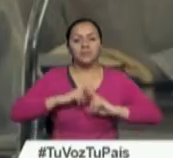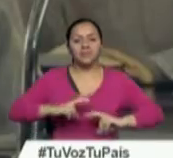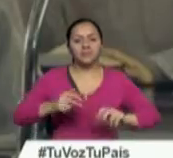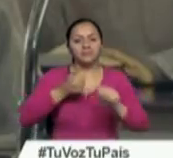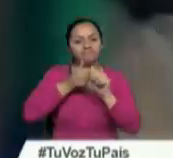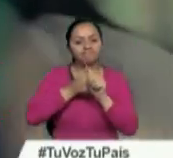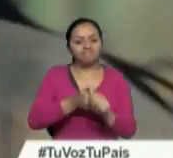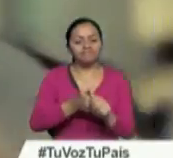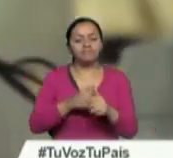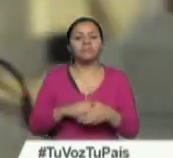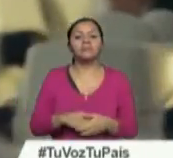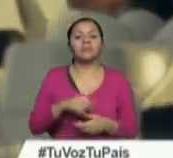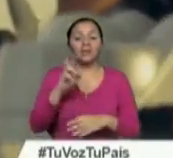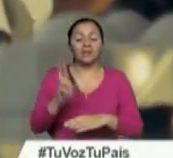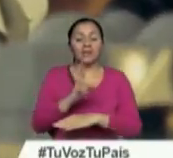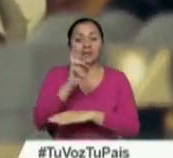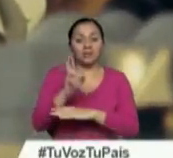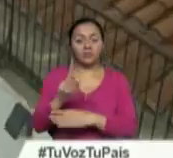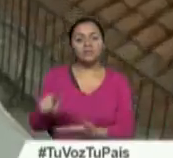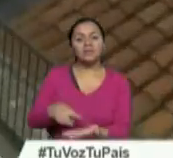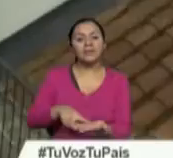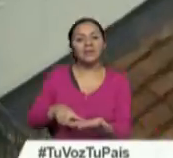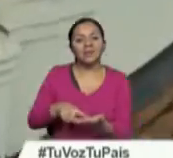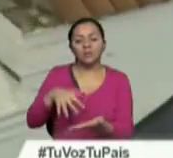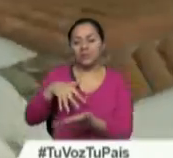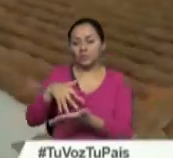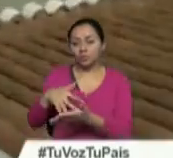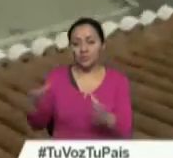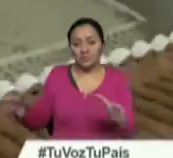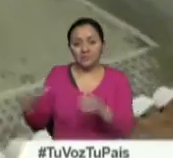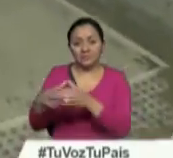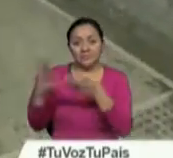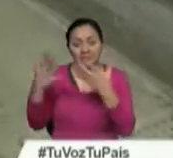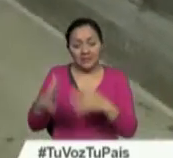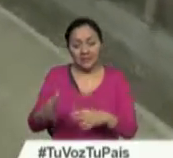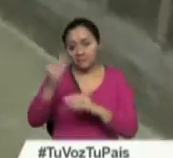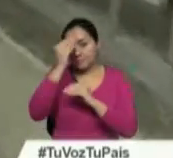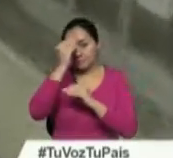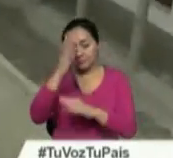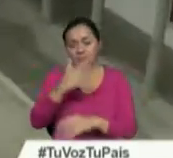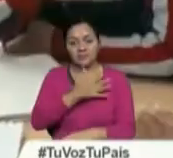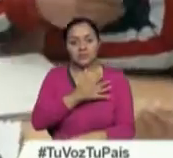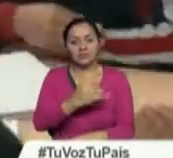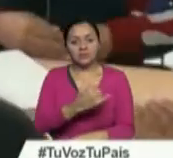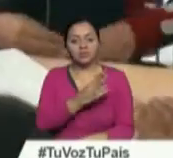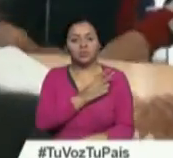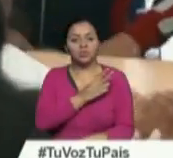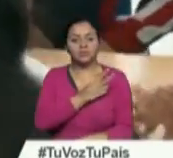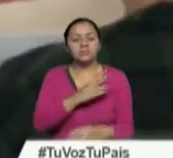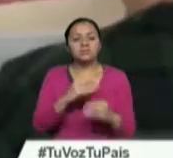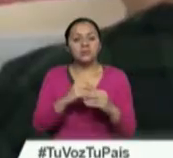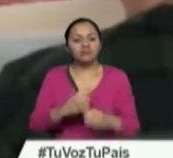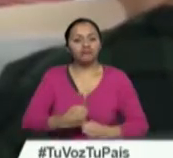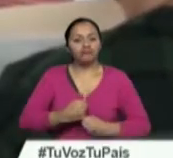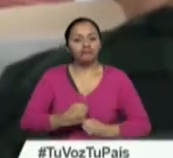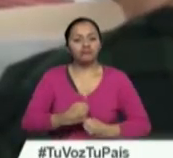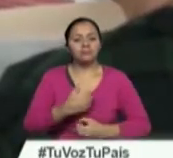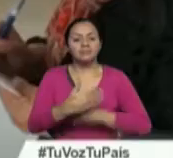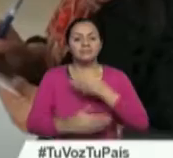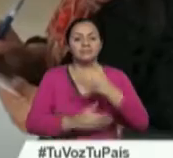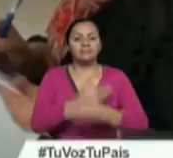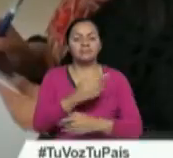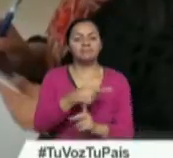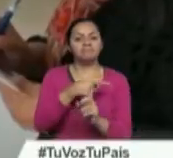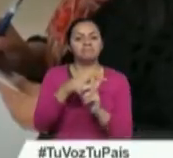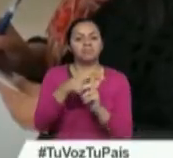El rector informó que se ha reunido con los estudiantes y su conclusión es que Yachay es una universidad muy sólida y existe un